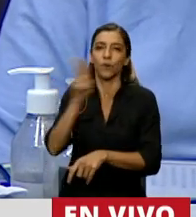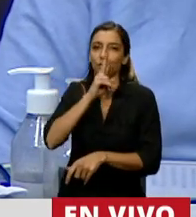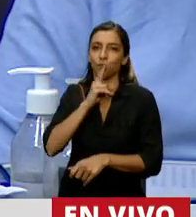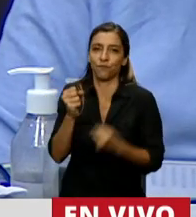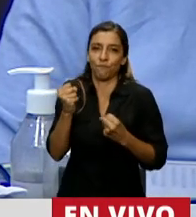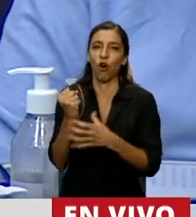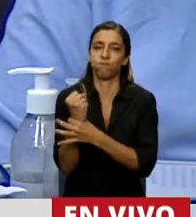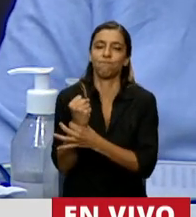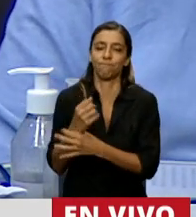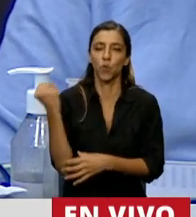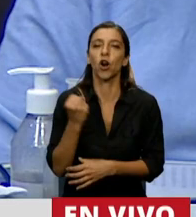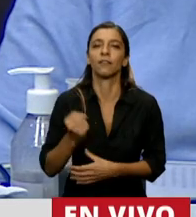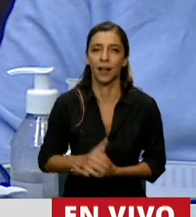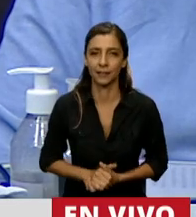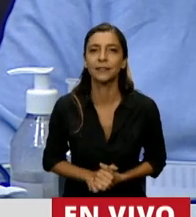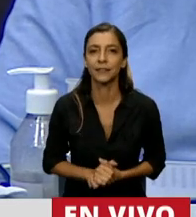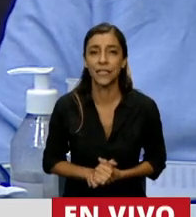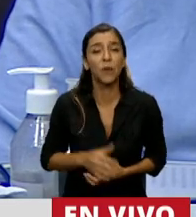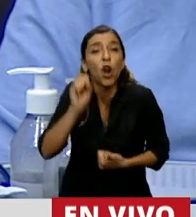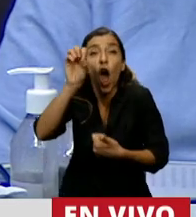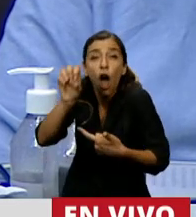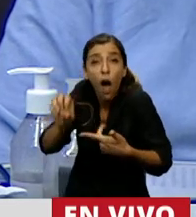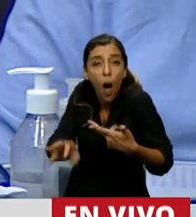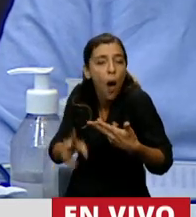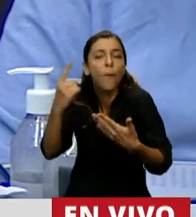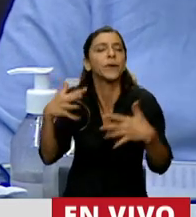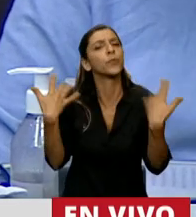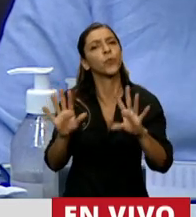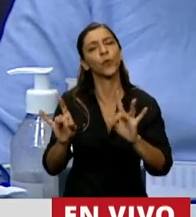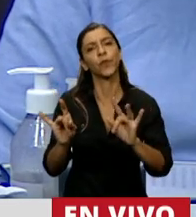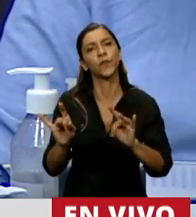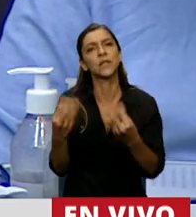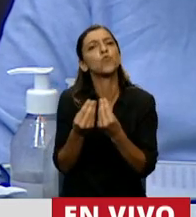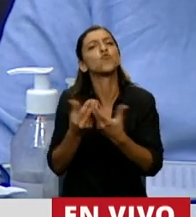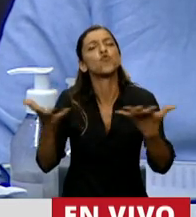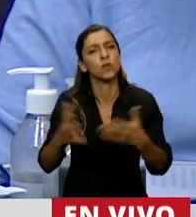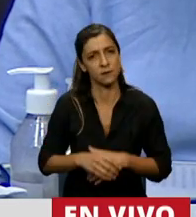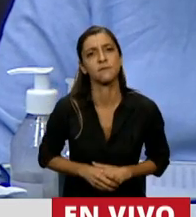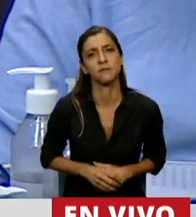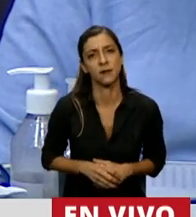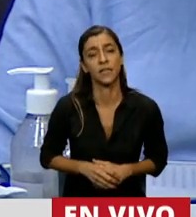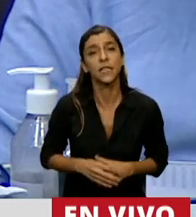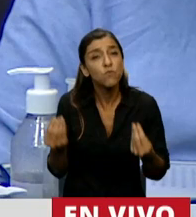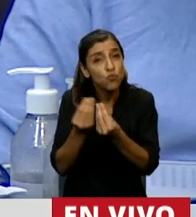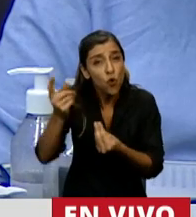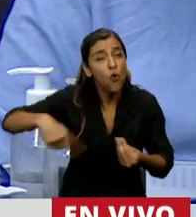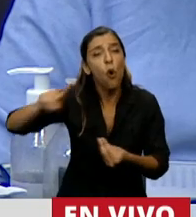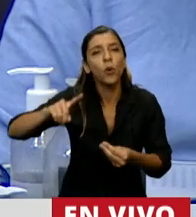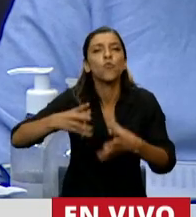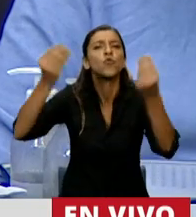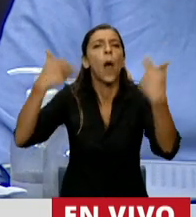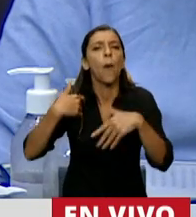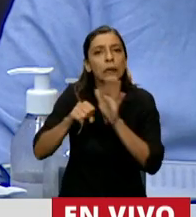difícil nombrarlas a todas ellas. Es muy difícil nombrarlas porque son muchísimas, pero han estado ocultas, han estado